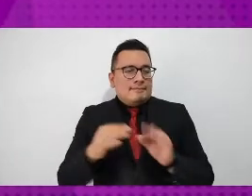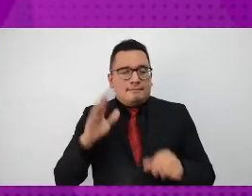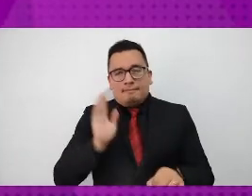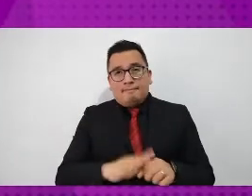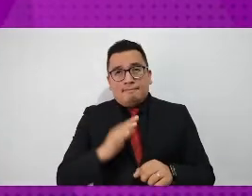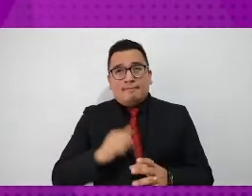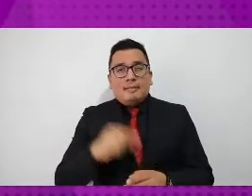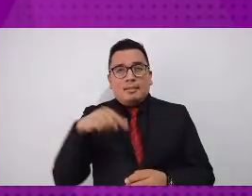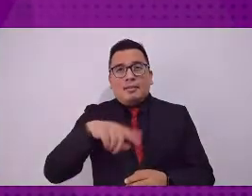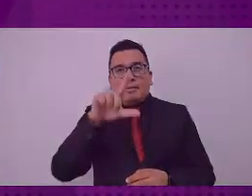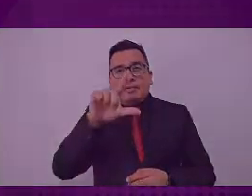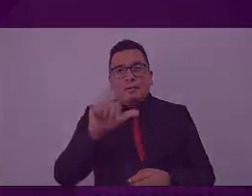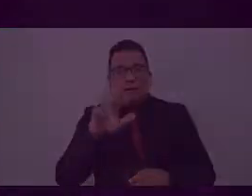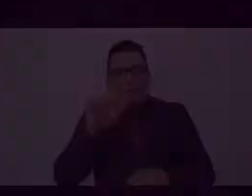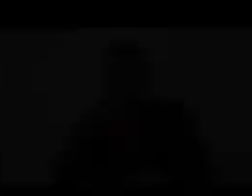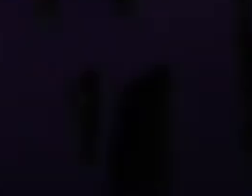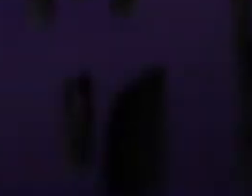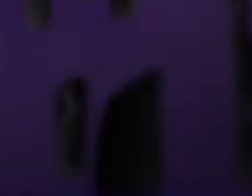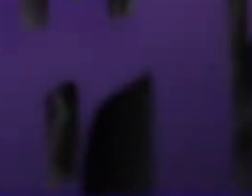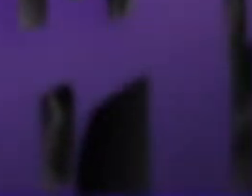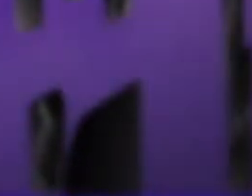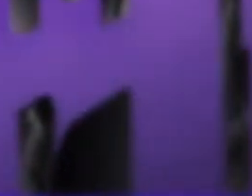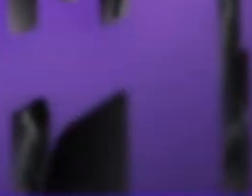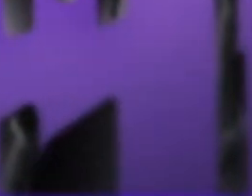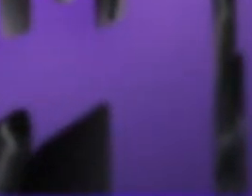platicando en el programa la urna